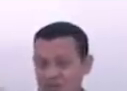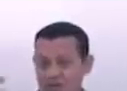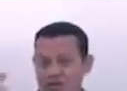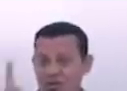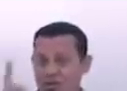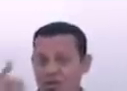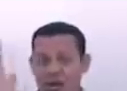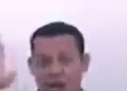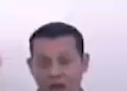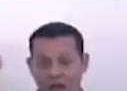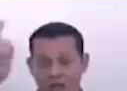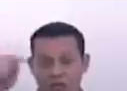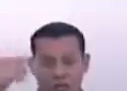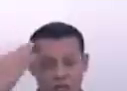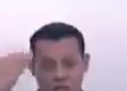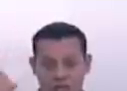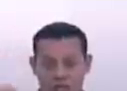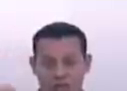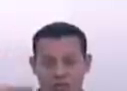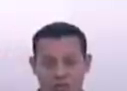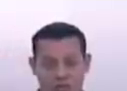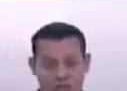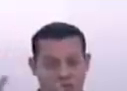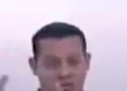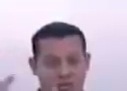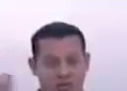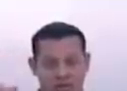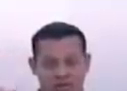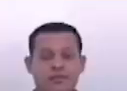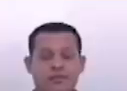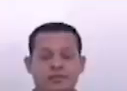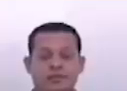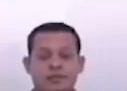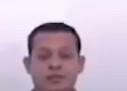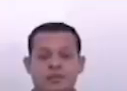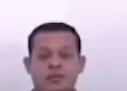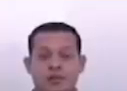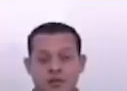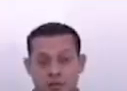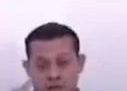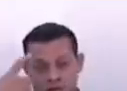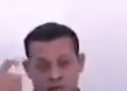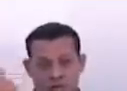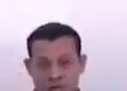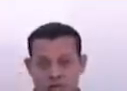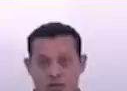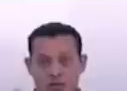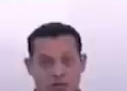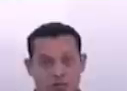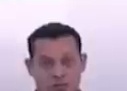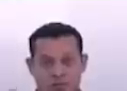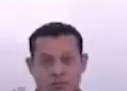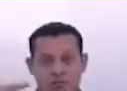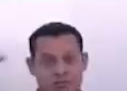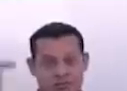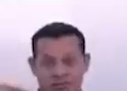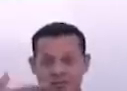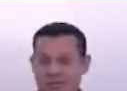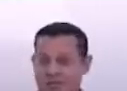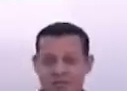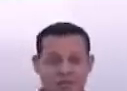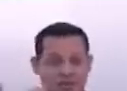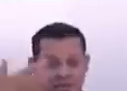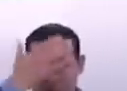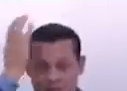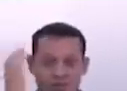el discurso de una mujer de oposición en esos términos. Yo recuerdo que aquí también en este pleno insultaban al presidente Bukele,